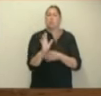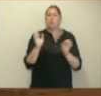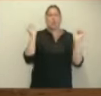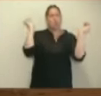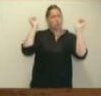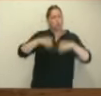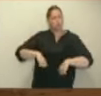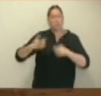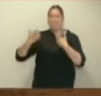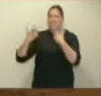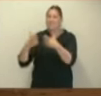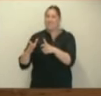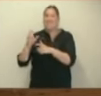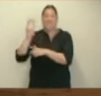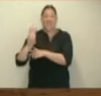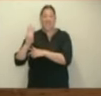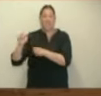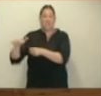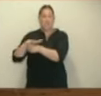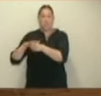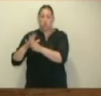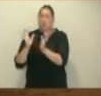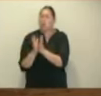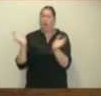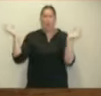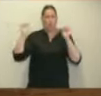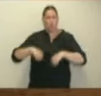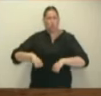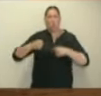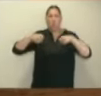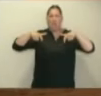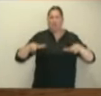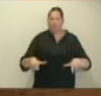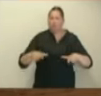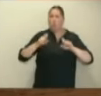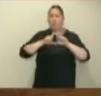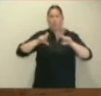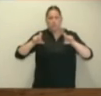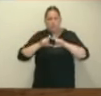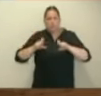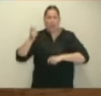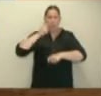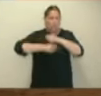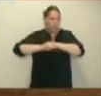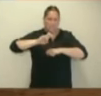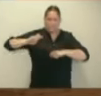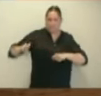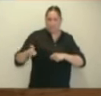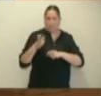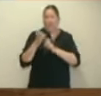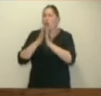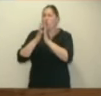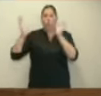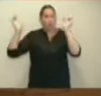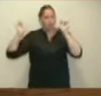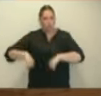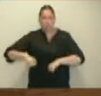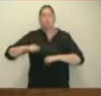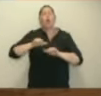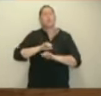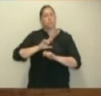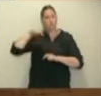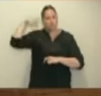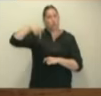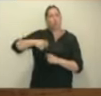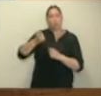parte del tercer sector, de las distintas entidades, plataformas y asociaciones que lo conforman, consenso que esperemos hoy seamos